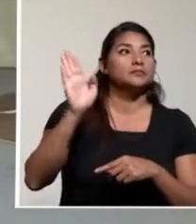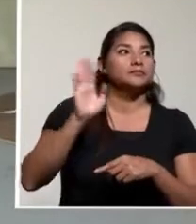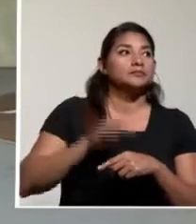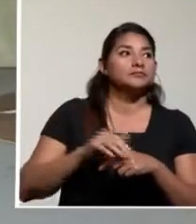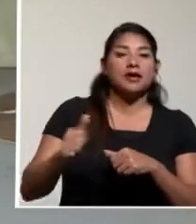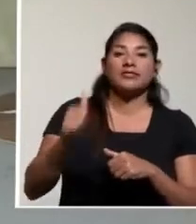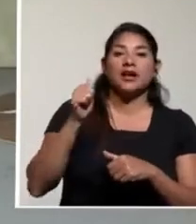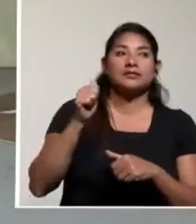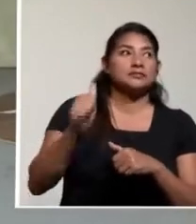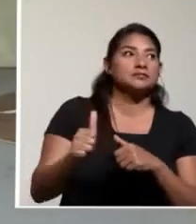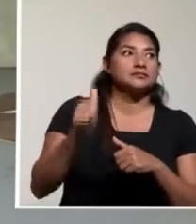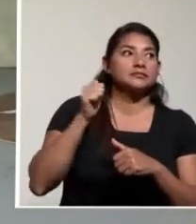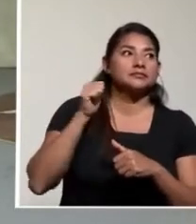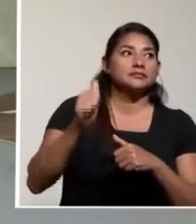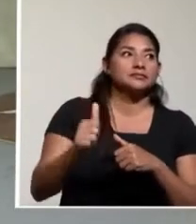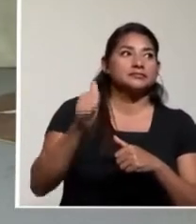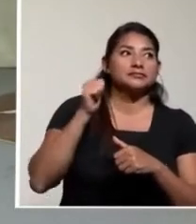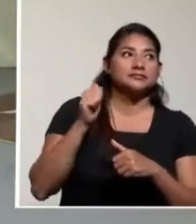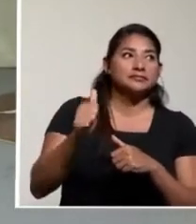Y atrás de atrás.